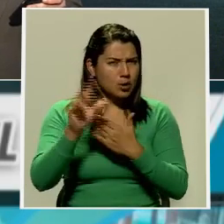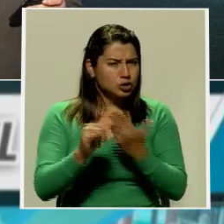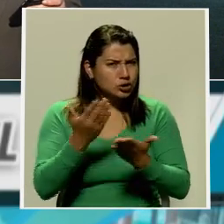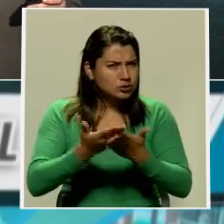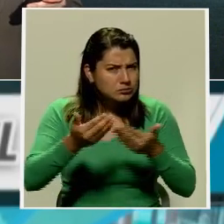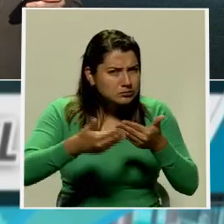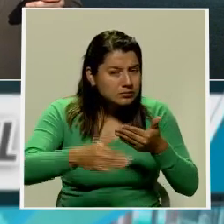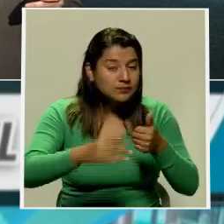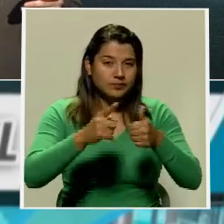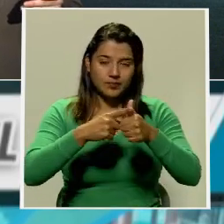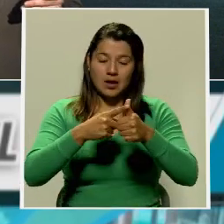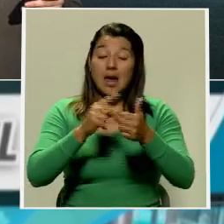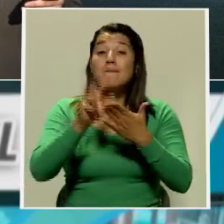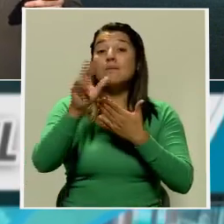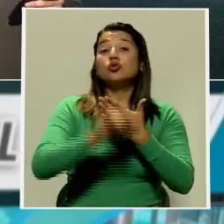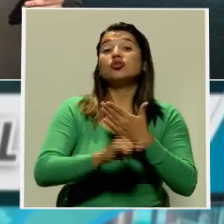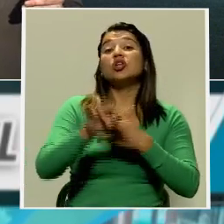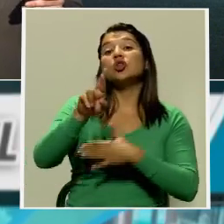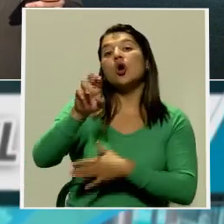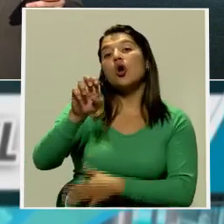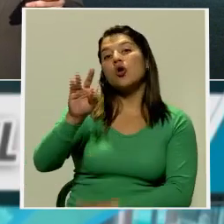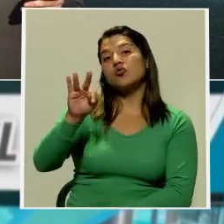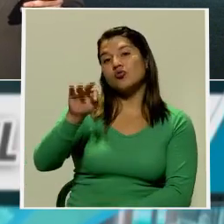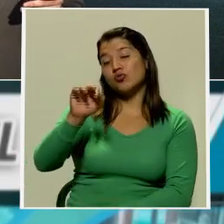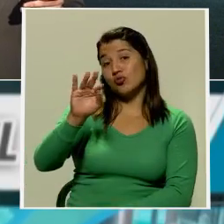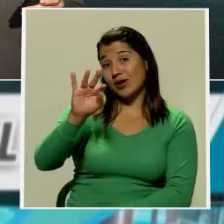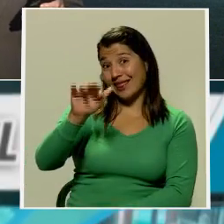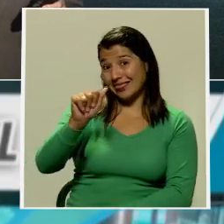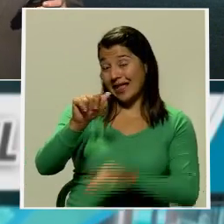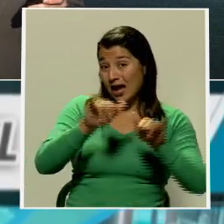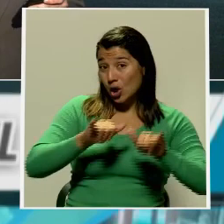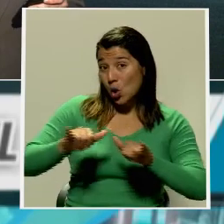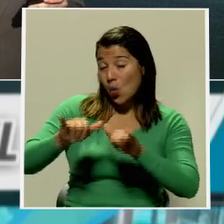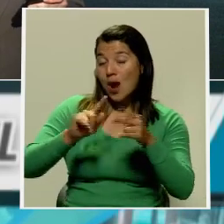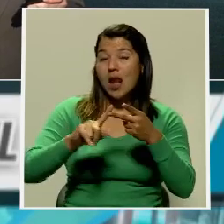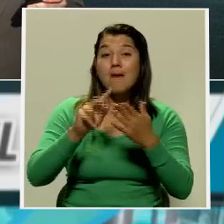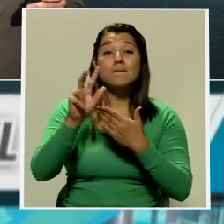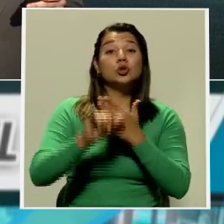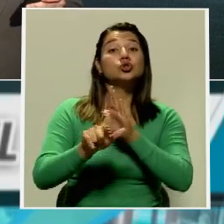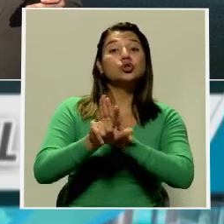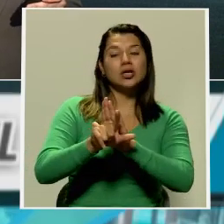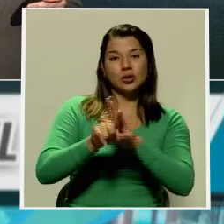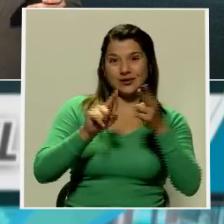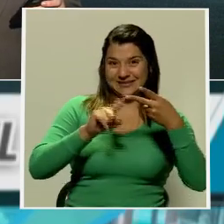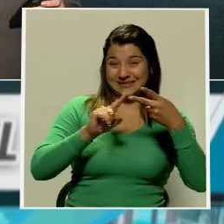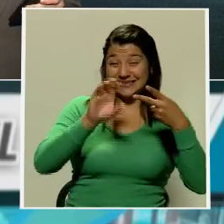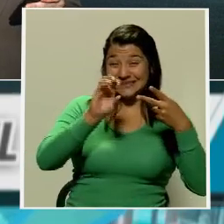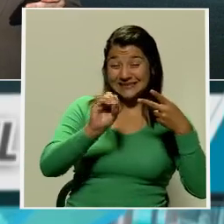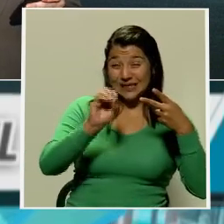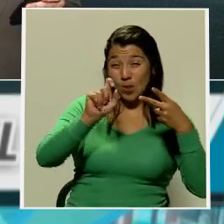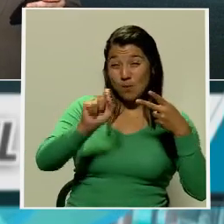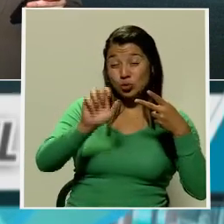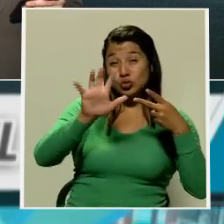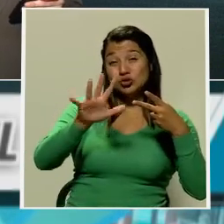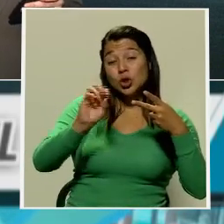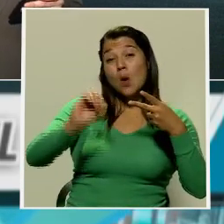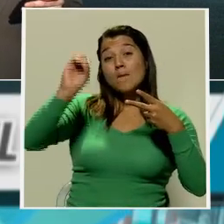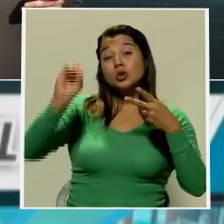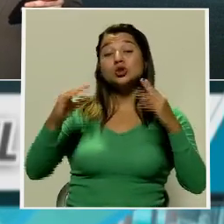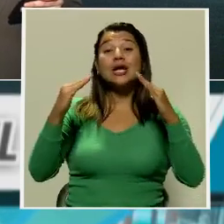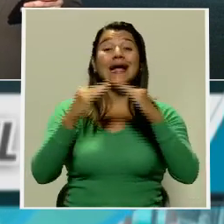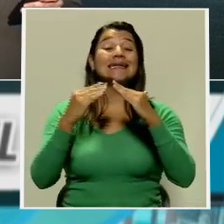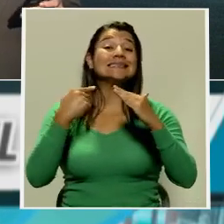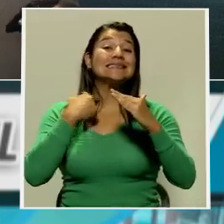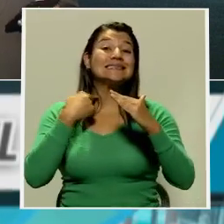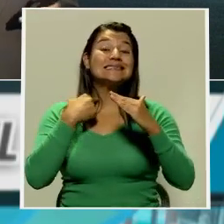renta global, el proyecto de ley que crea un tributo del 0.5% a las casas de lujos con